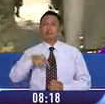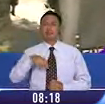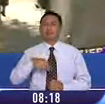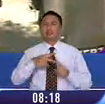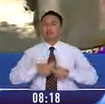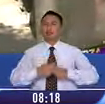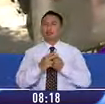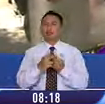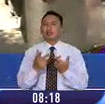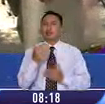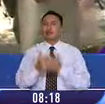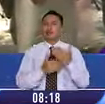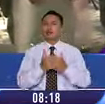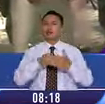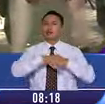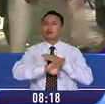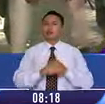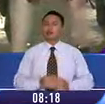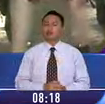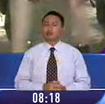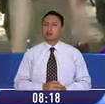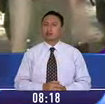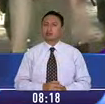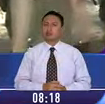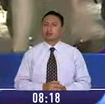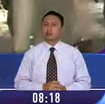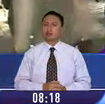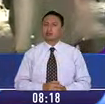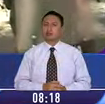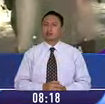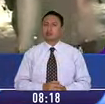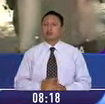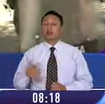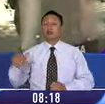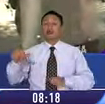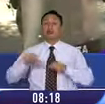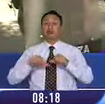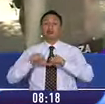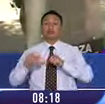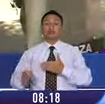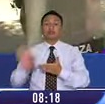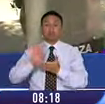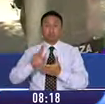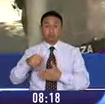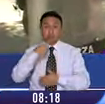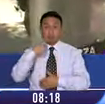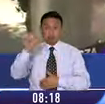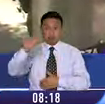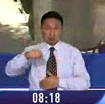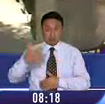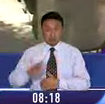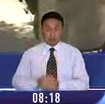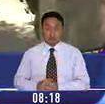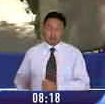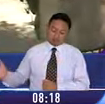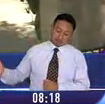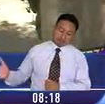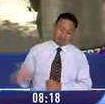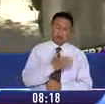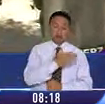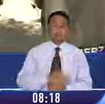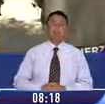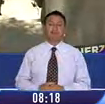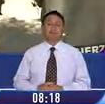este proceso que puedan ingresar? El momento que el señor administrador de la Asamblea lo indique, se proceda con el